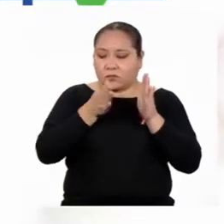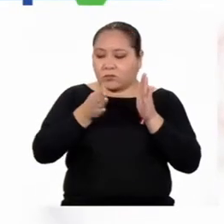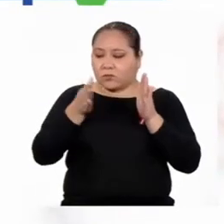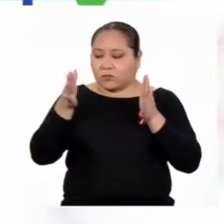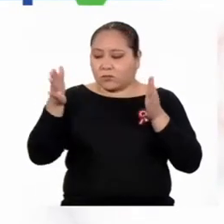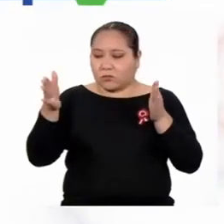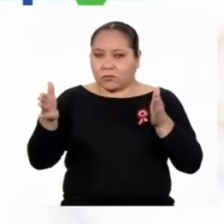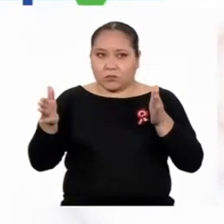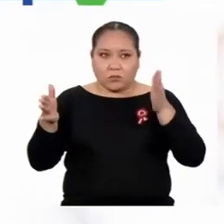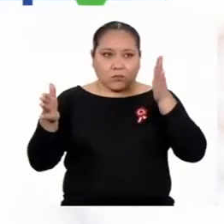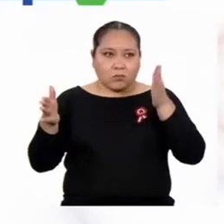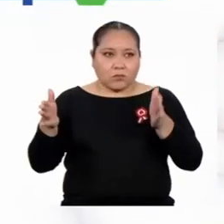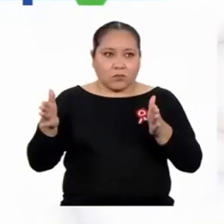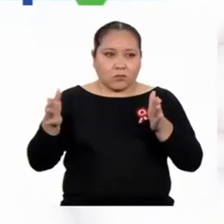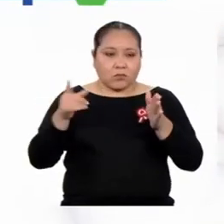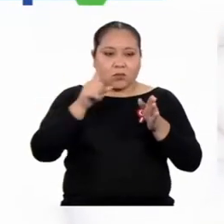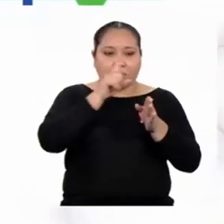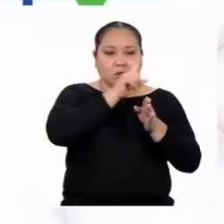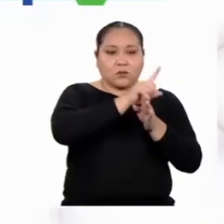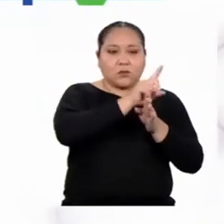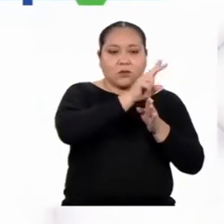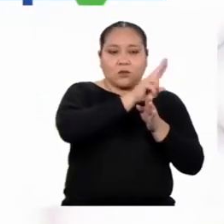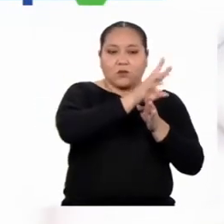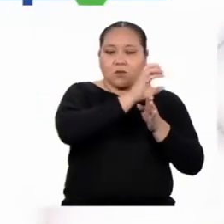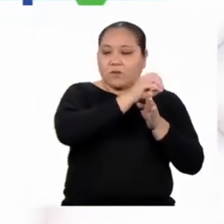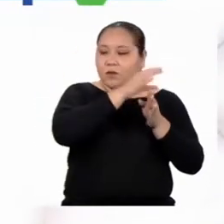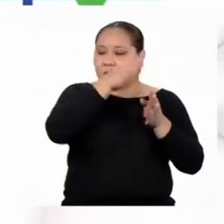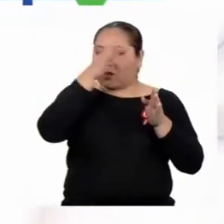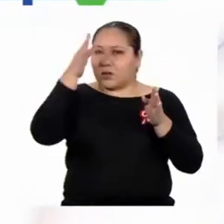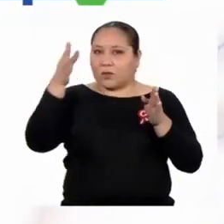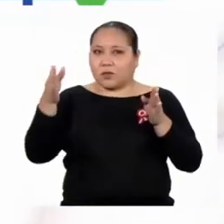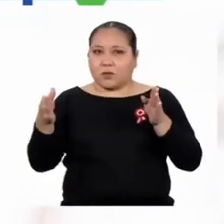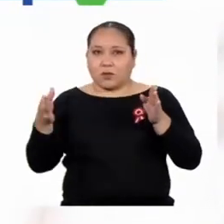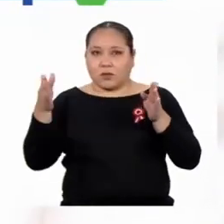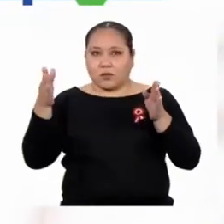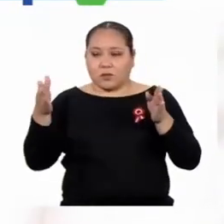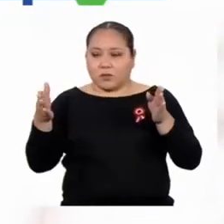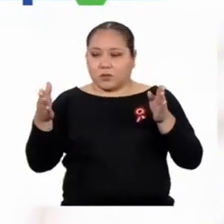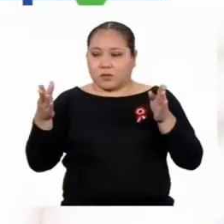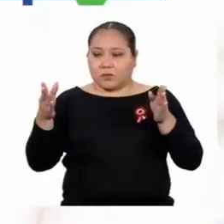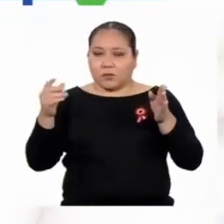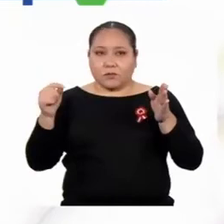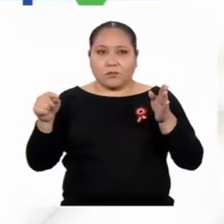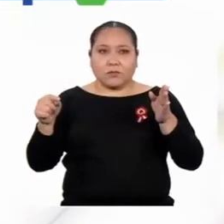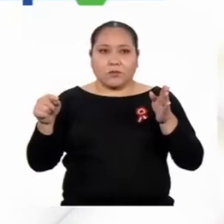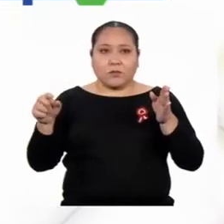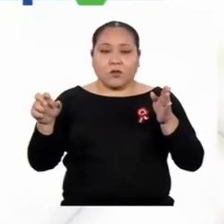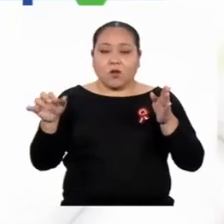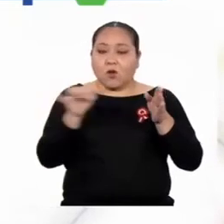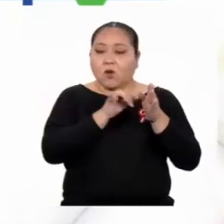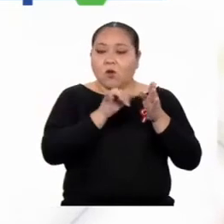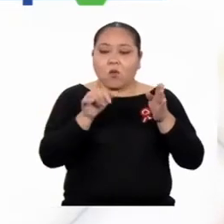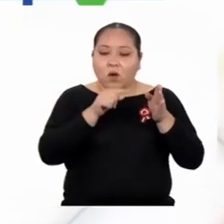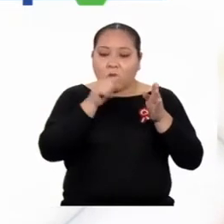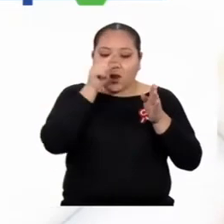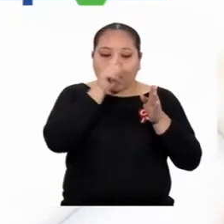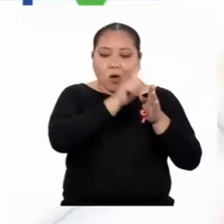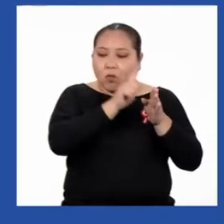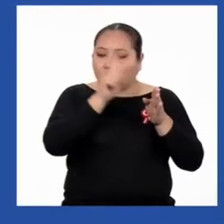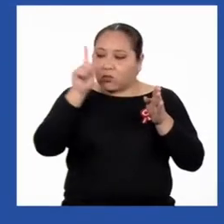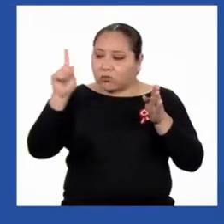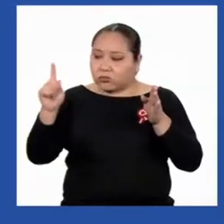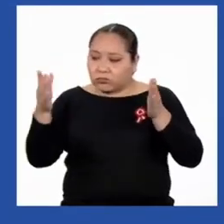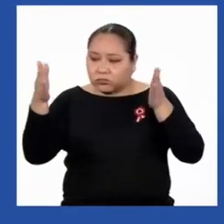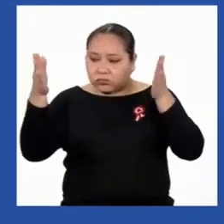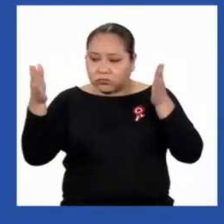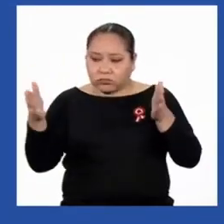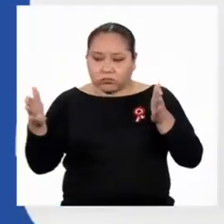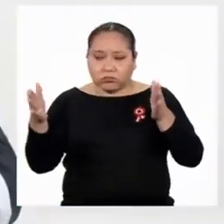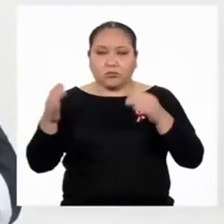comprendidos entre los valores extremos o sean iguales a uno de los valores extremos.